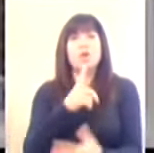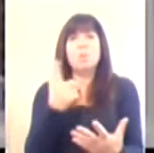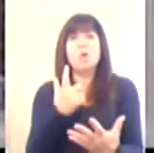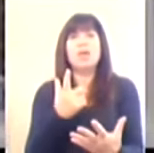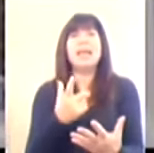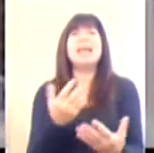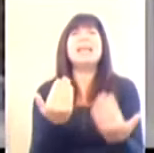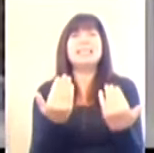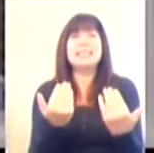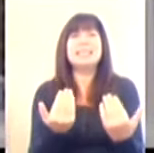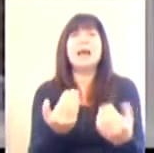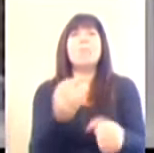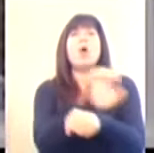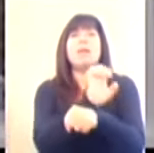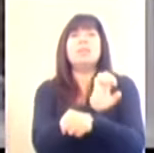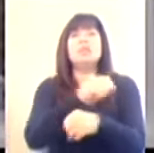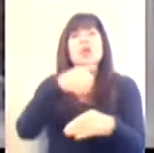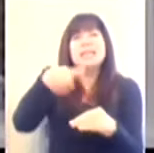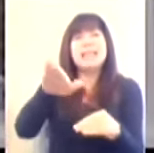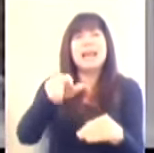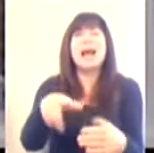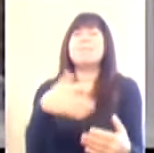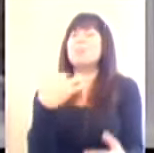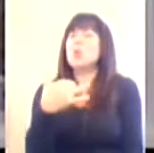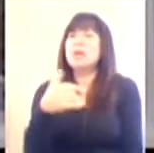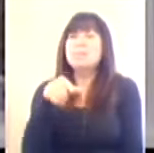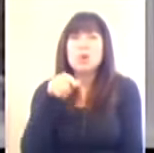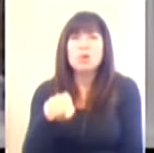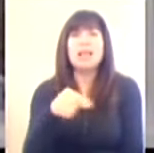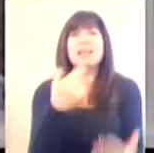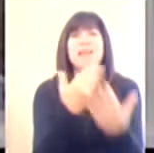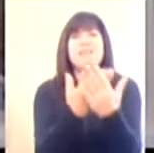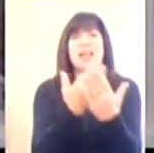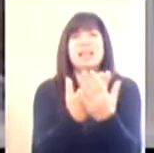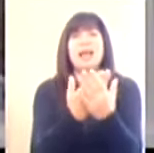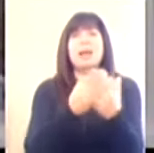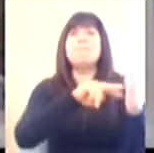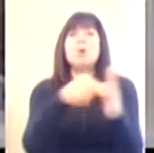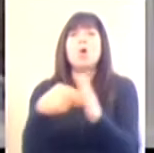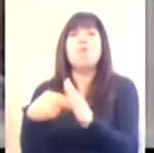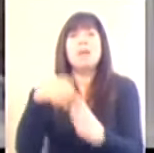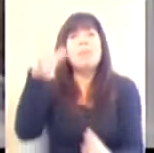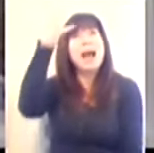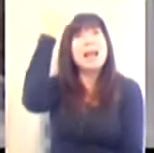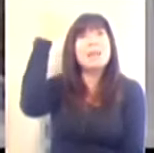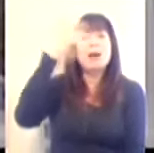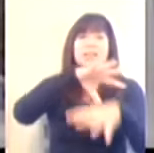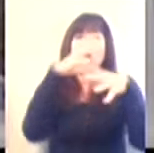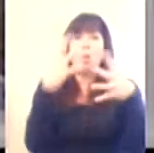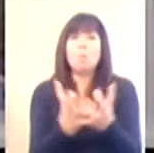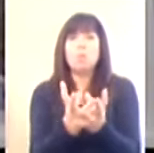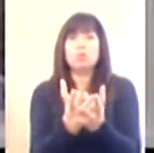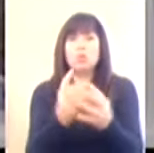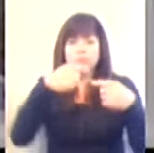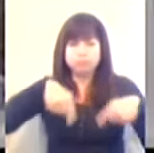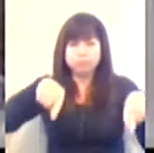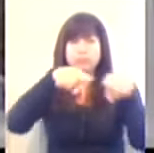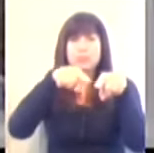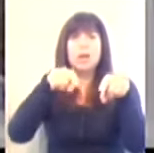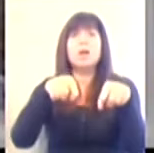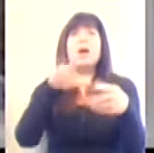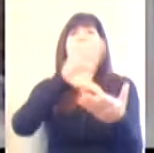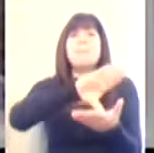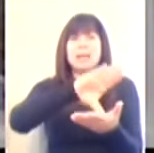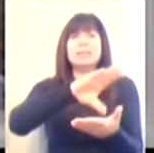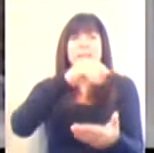emisiones de nuestro crecimiento económico es fundamental para enfrentar no solo la crisis climática que vivimos en el mundo entero y en el cual nuestro país